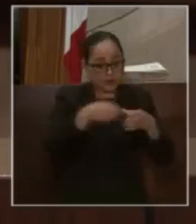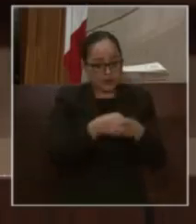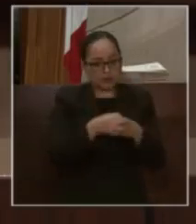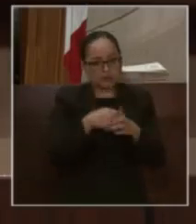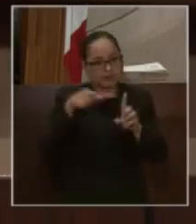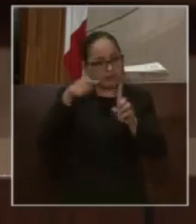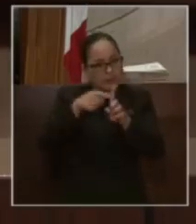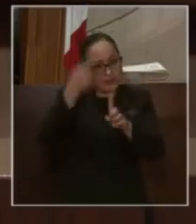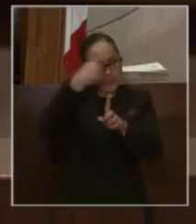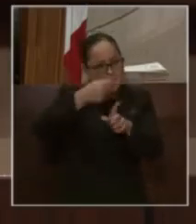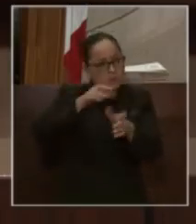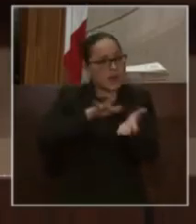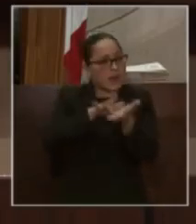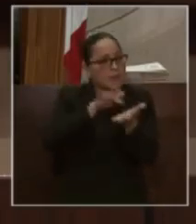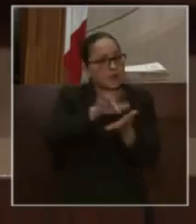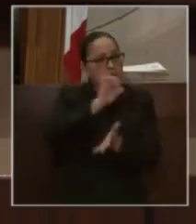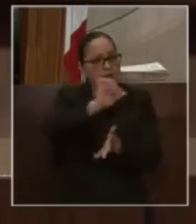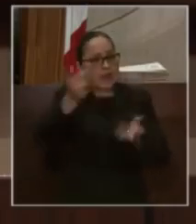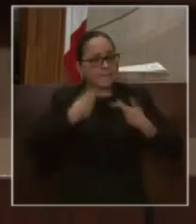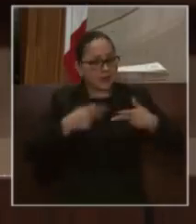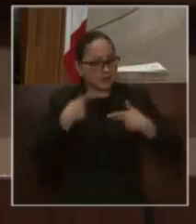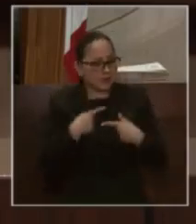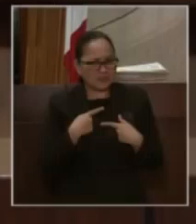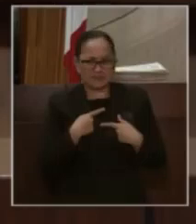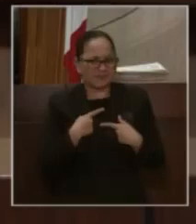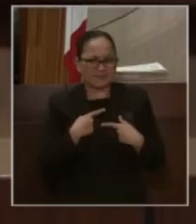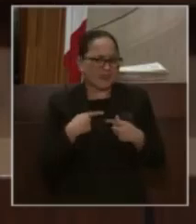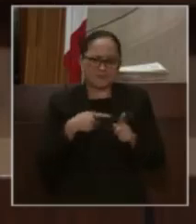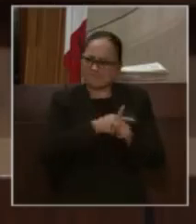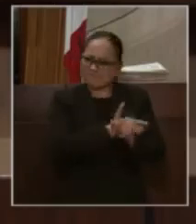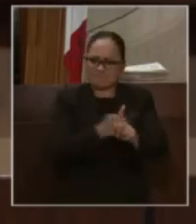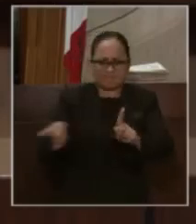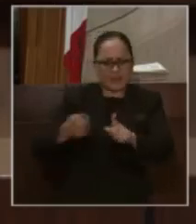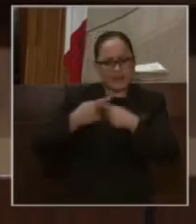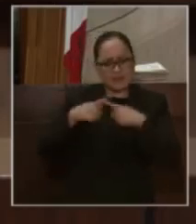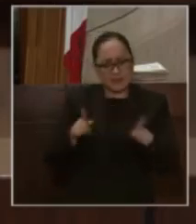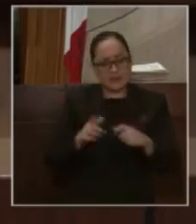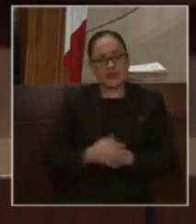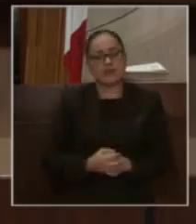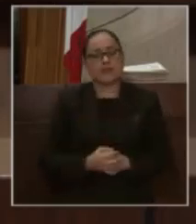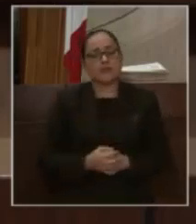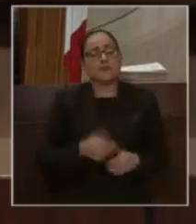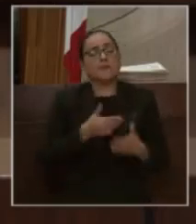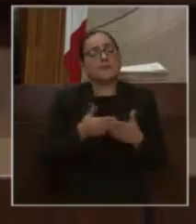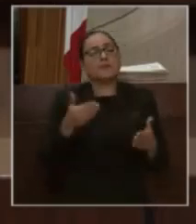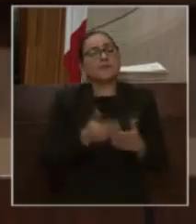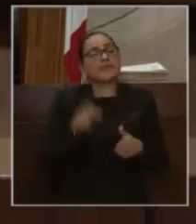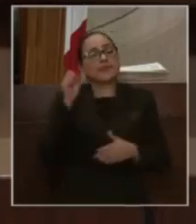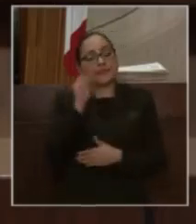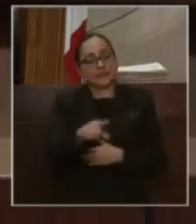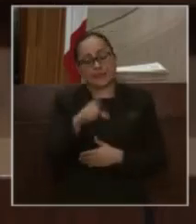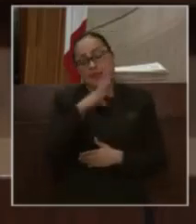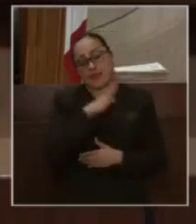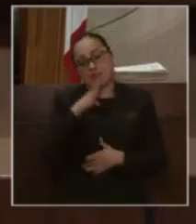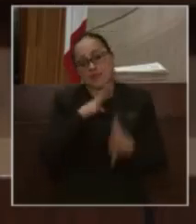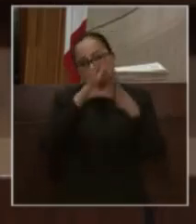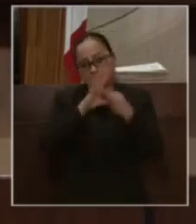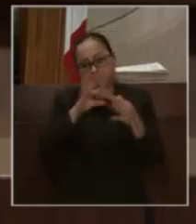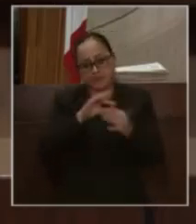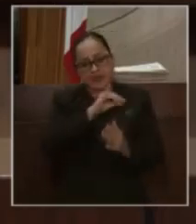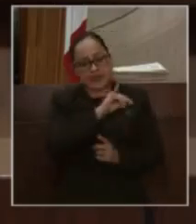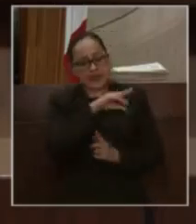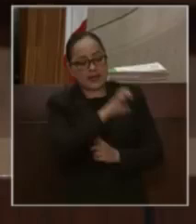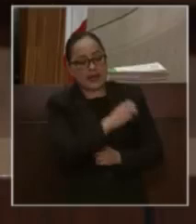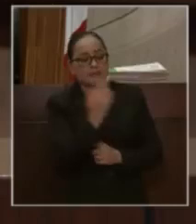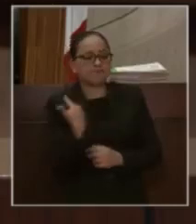fines distintos a los que estaban constitucional y legalmente previstos. De igual manera, solicitó al Instituto